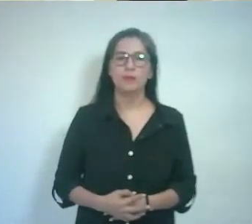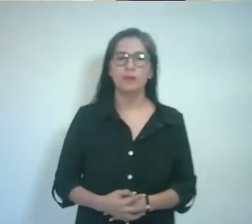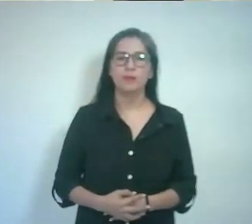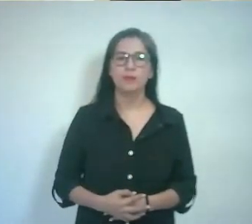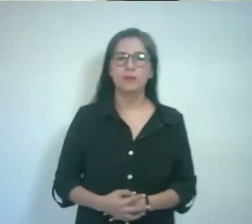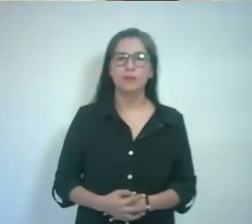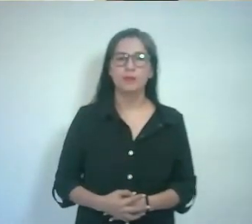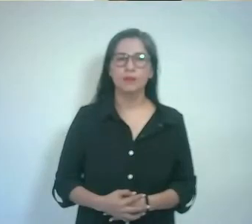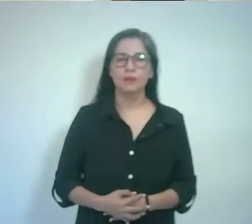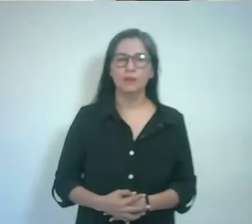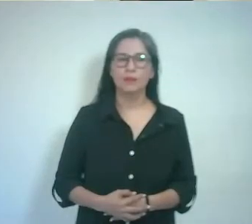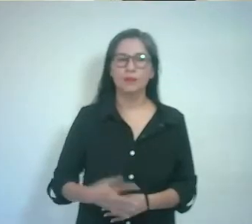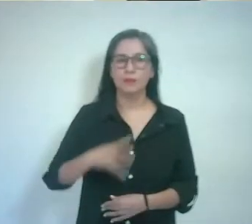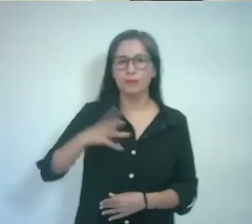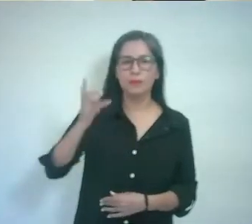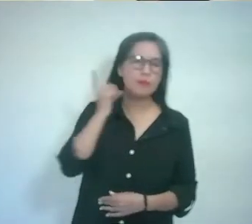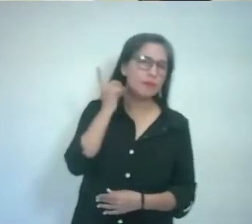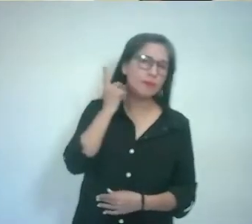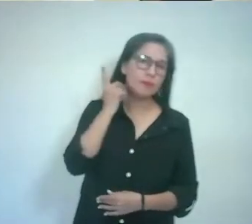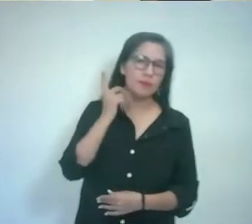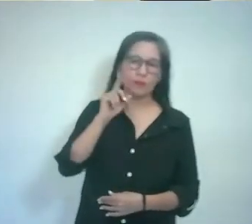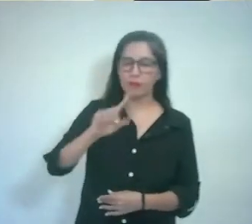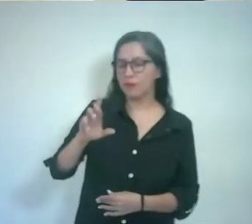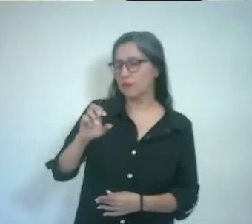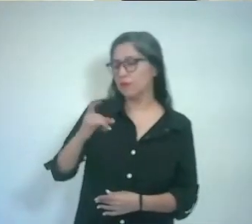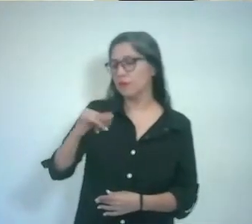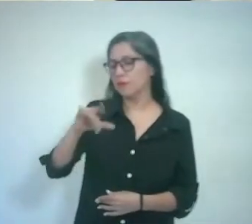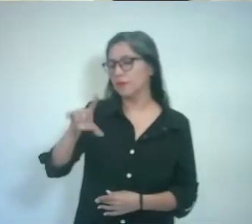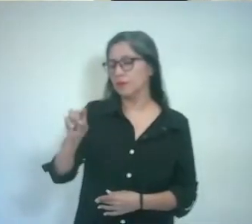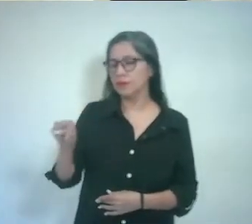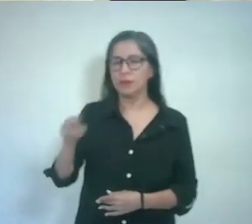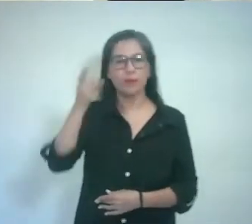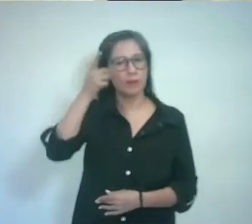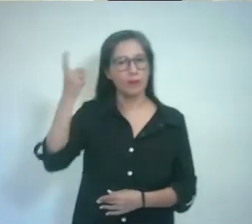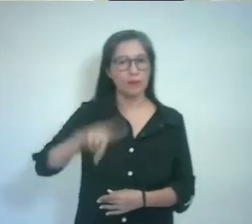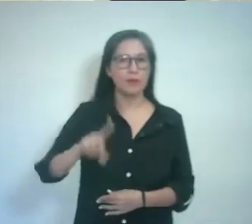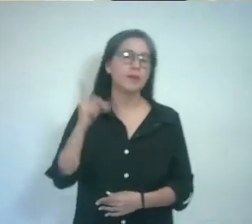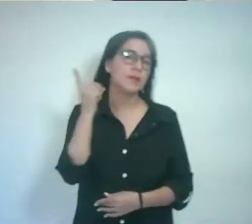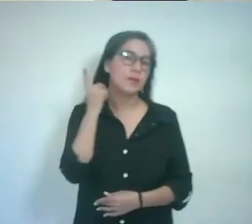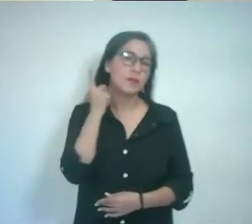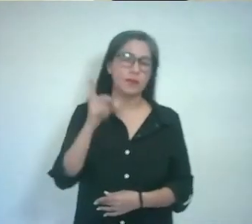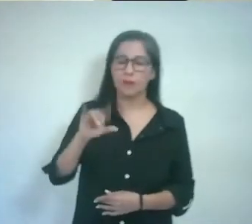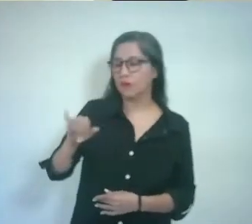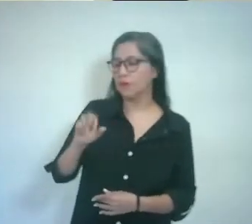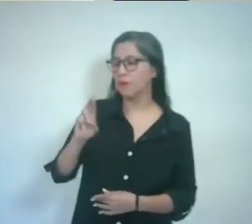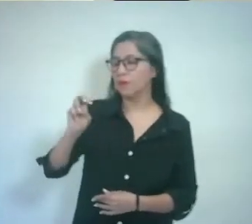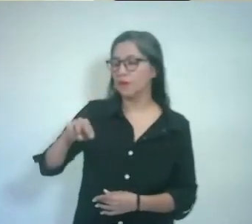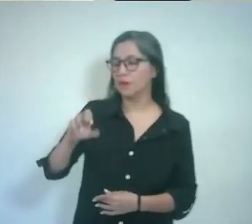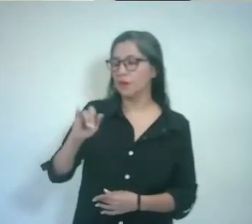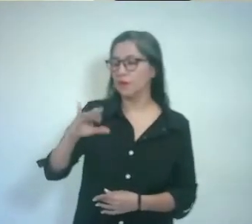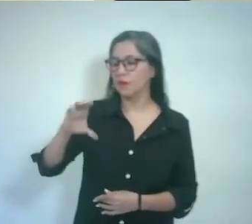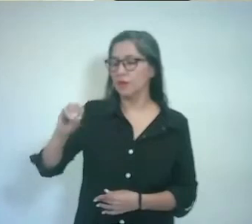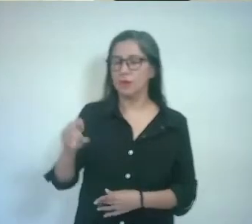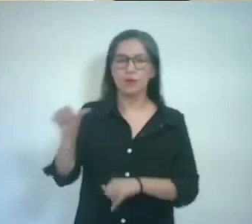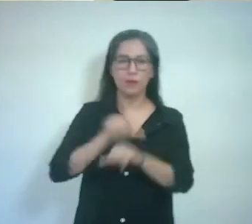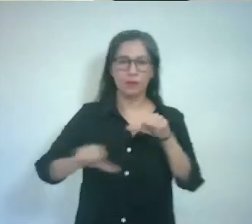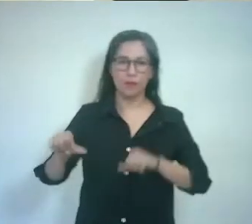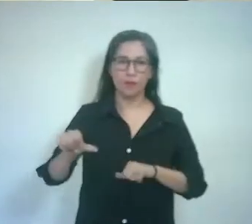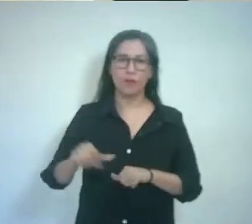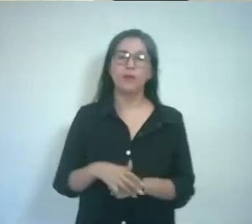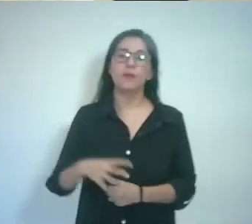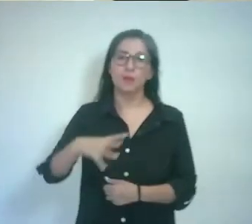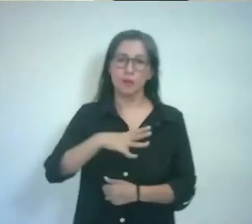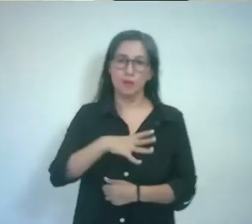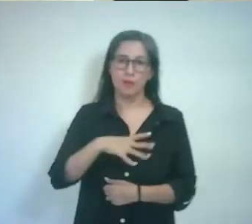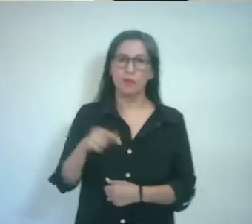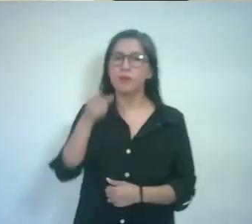Por la primera minoría, diputada Bernarda Reyes Hernández, propietaria. Diputado Juan Francisco Aguilar Hernández, suplente. Por la